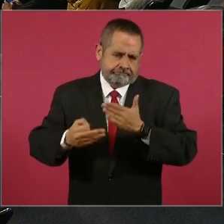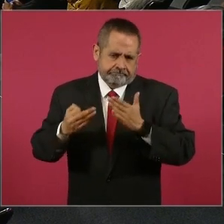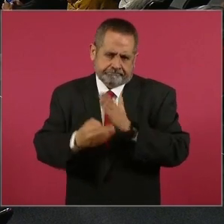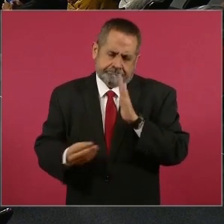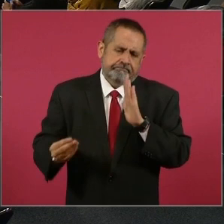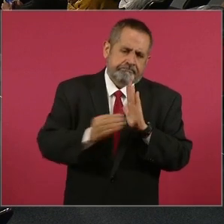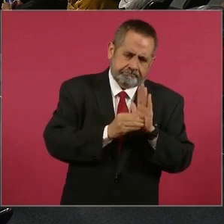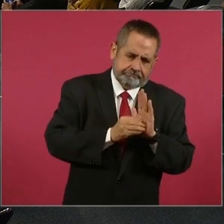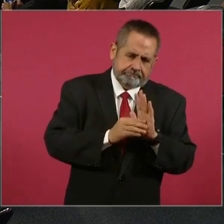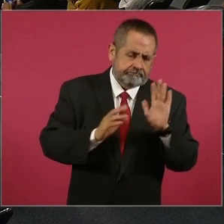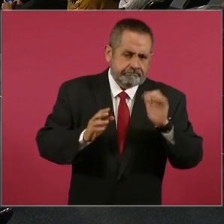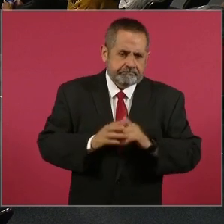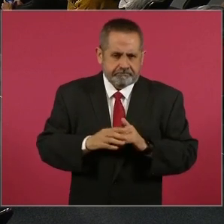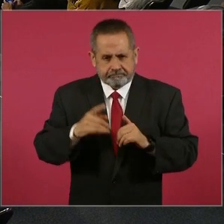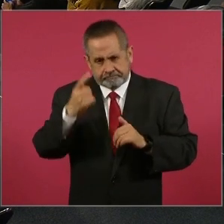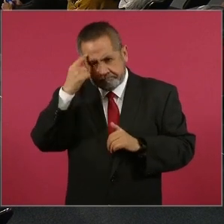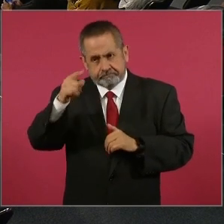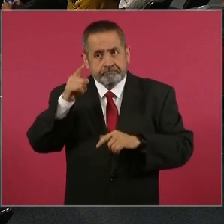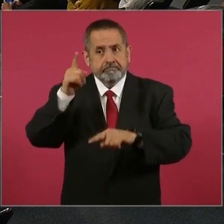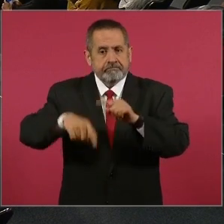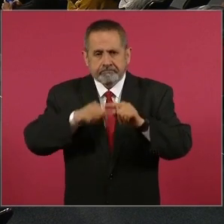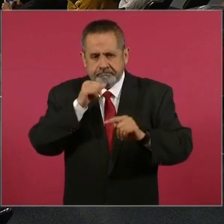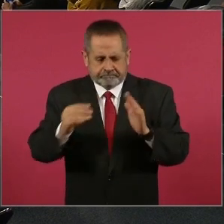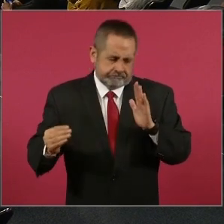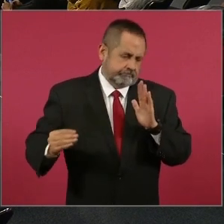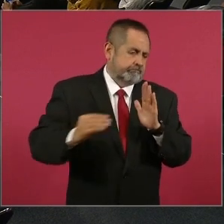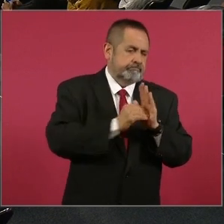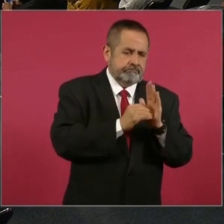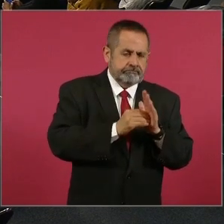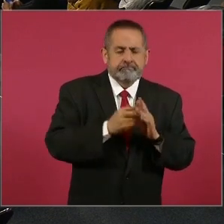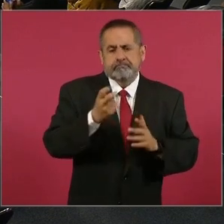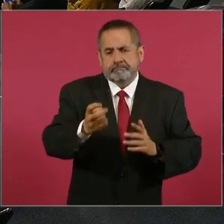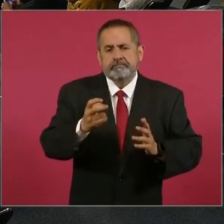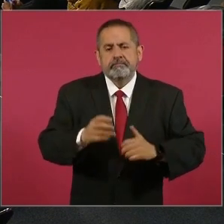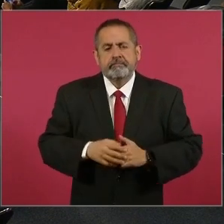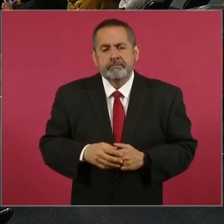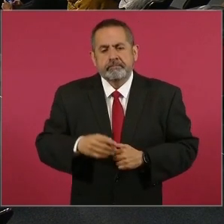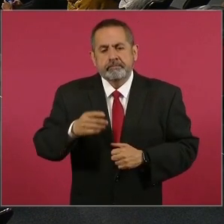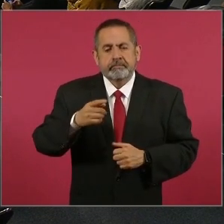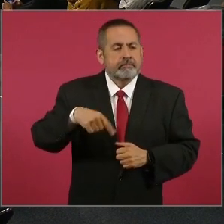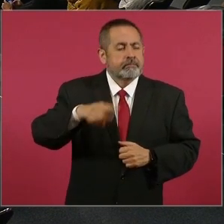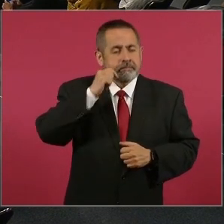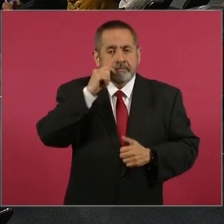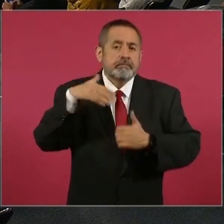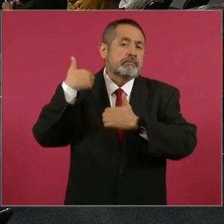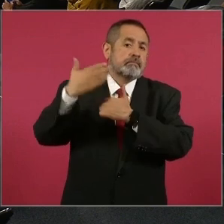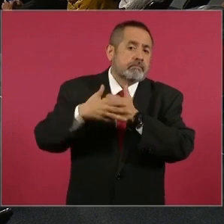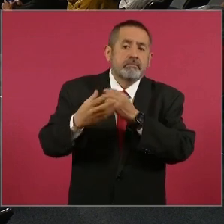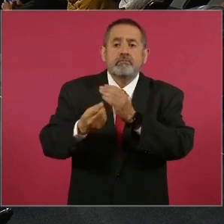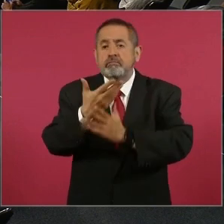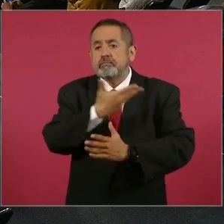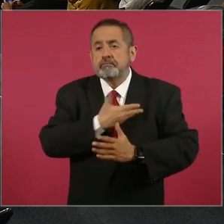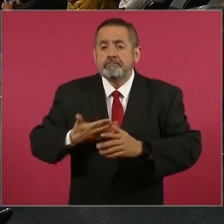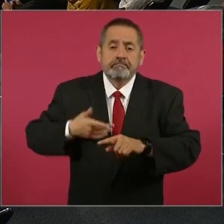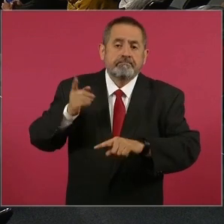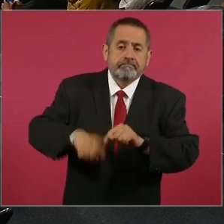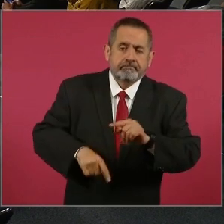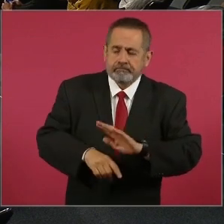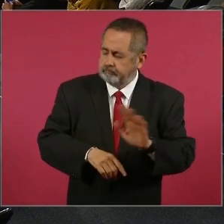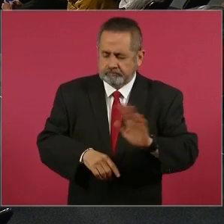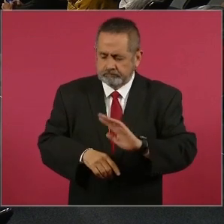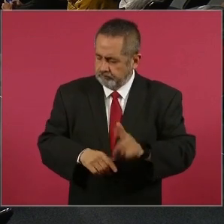eh elevado a Rango constitucional para que esté quien esté no lo puedan